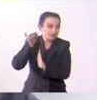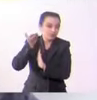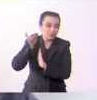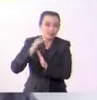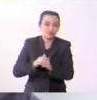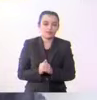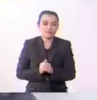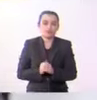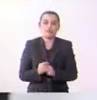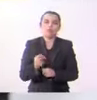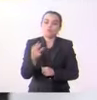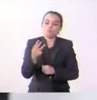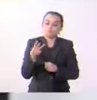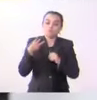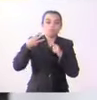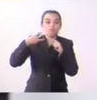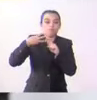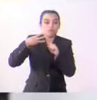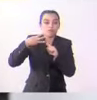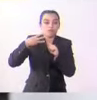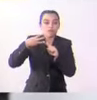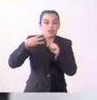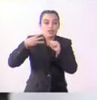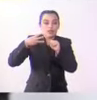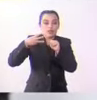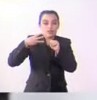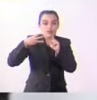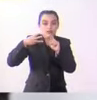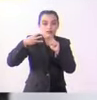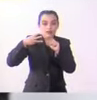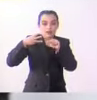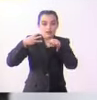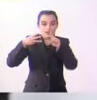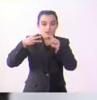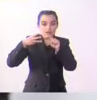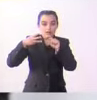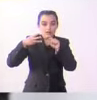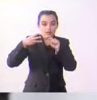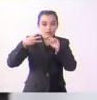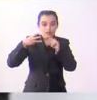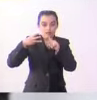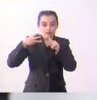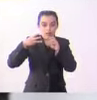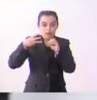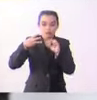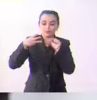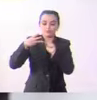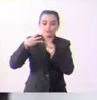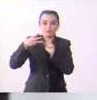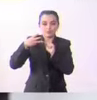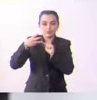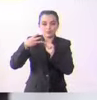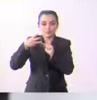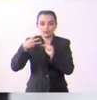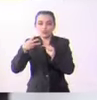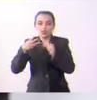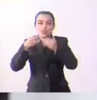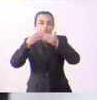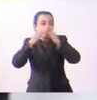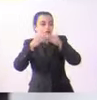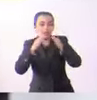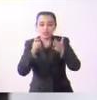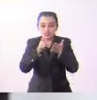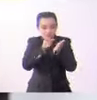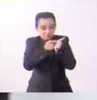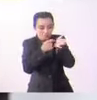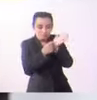personajes arquetipos, y estos personajes arquetipos van a representar las conductas humanas. Podemos verlos desde los personajes que representan